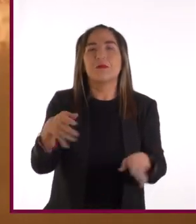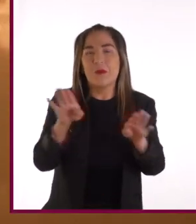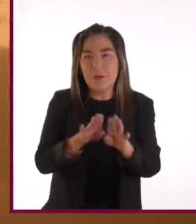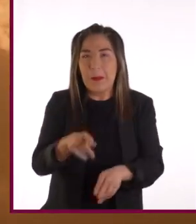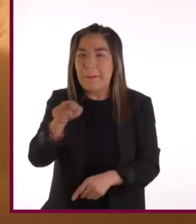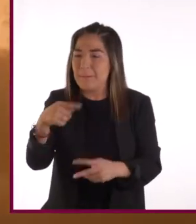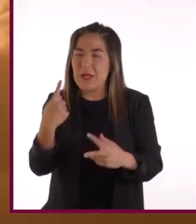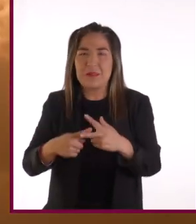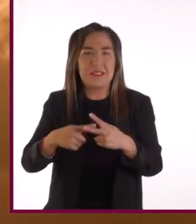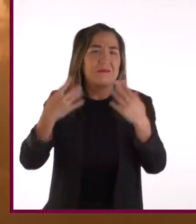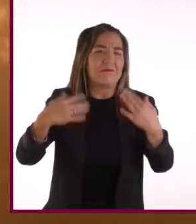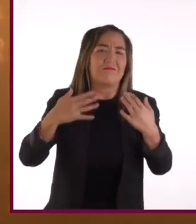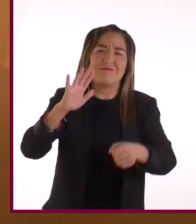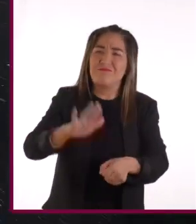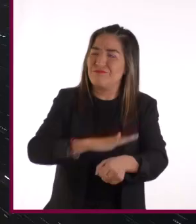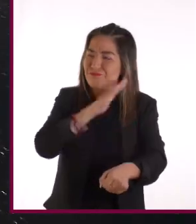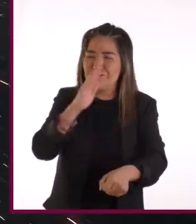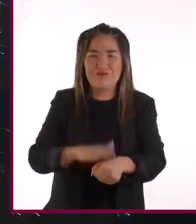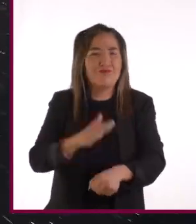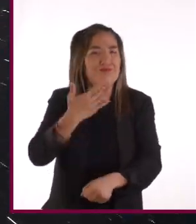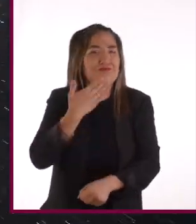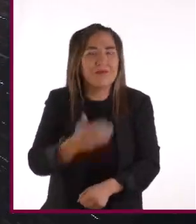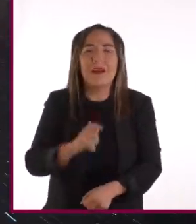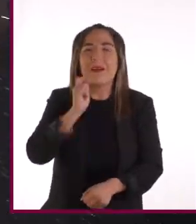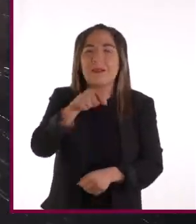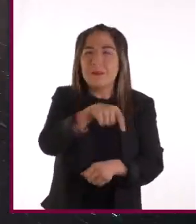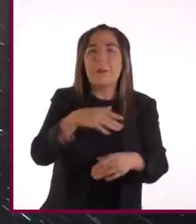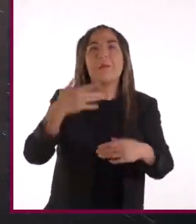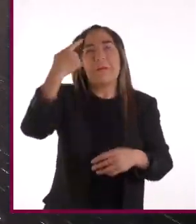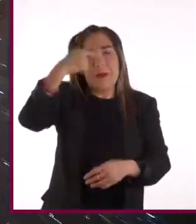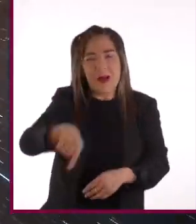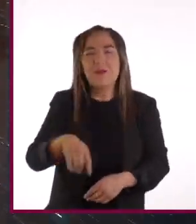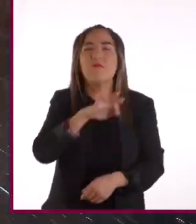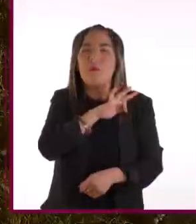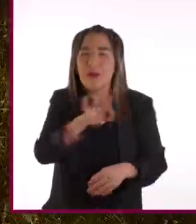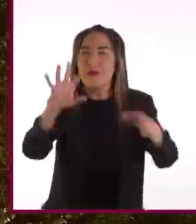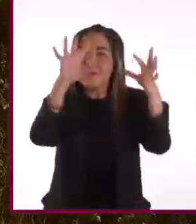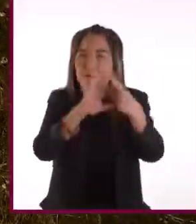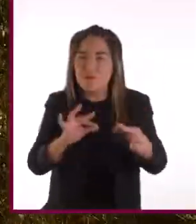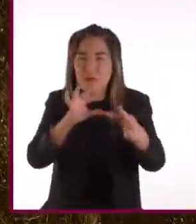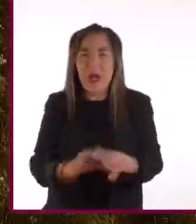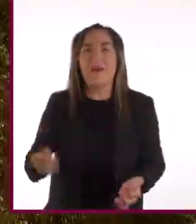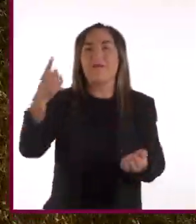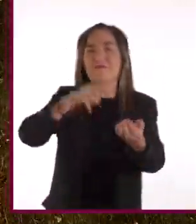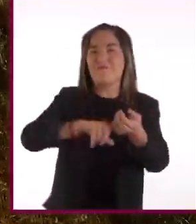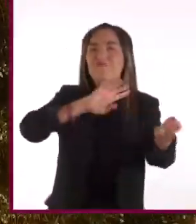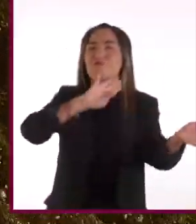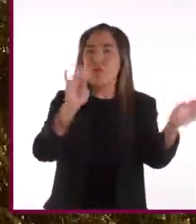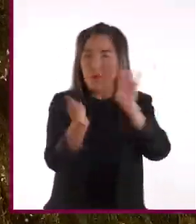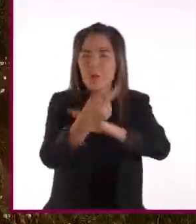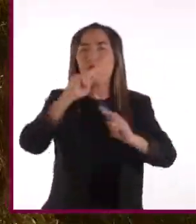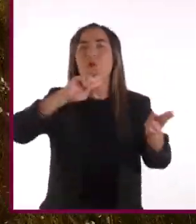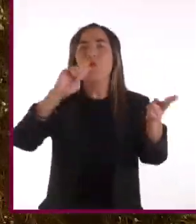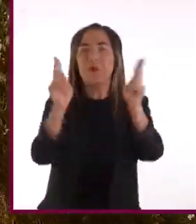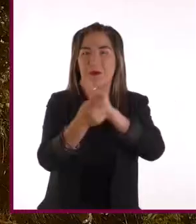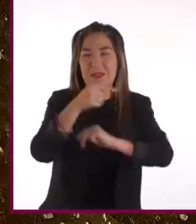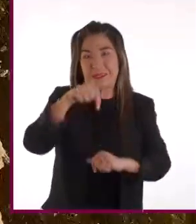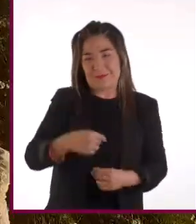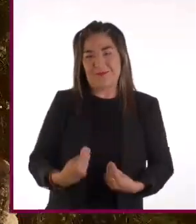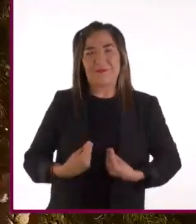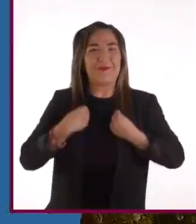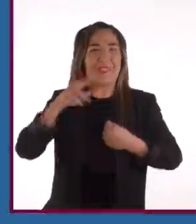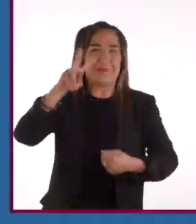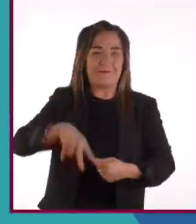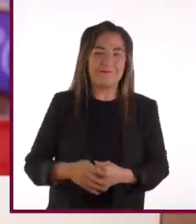son extremadamente precisas y poseen una enorme capacidad para describir el mundo, el universo y